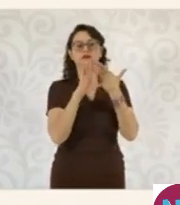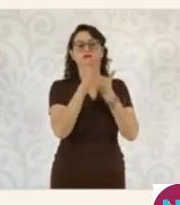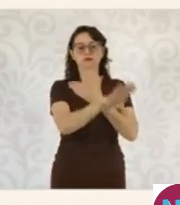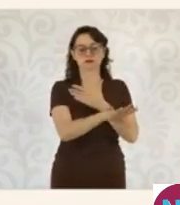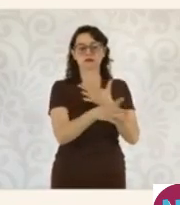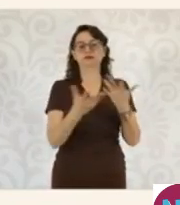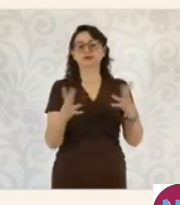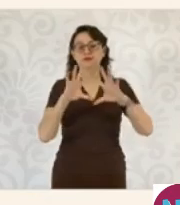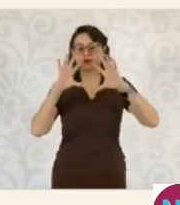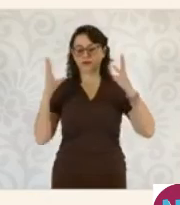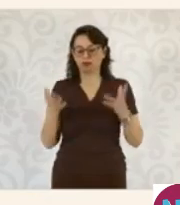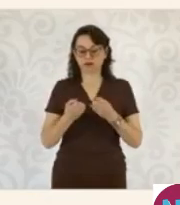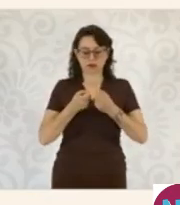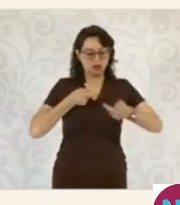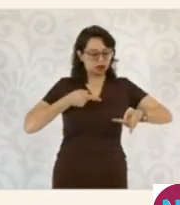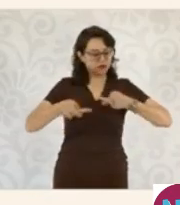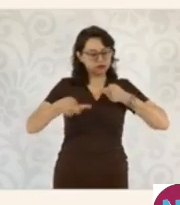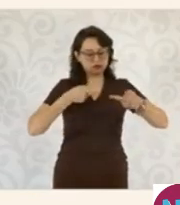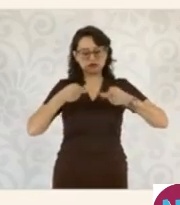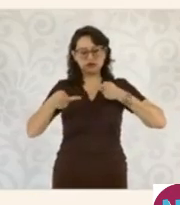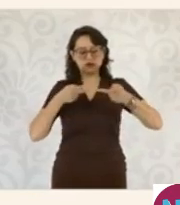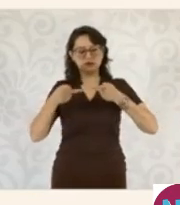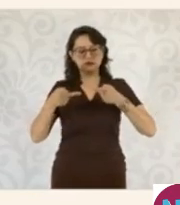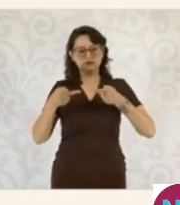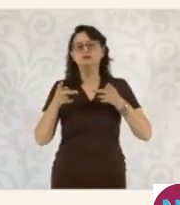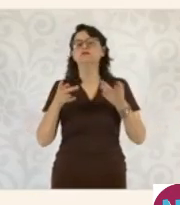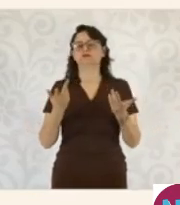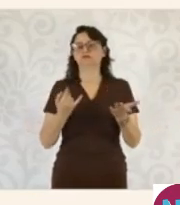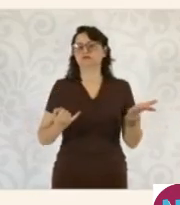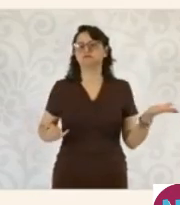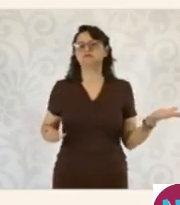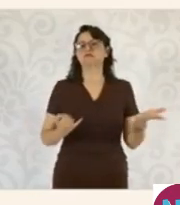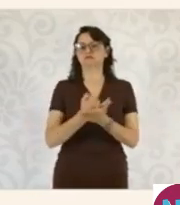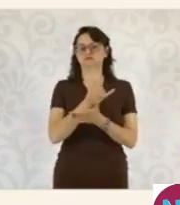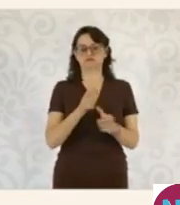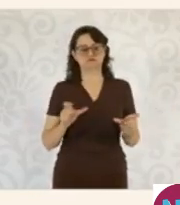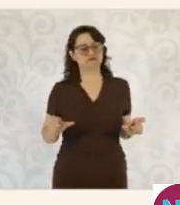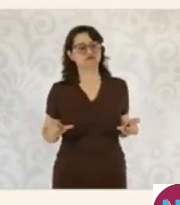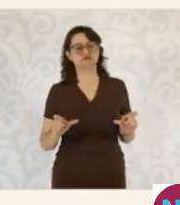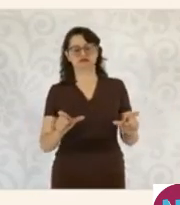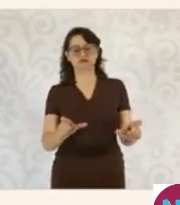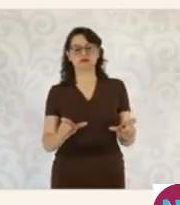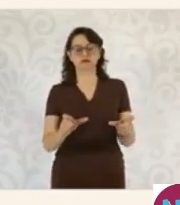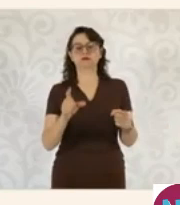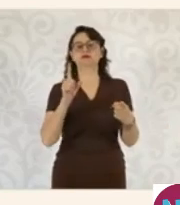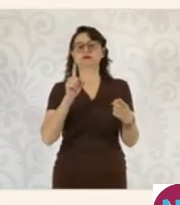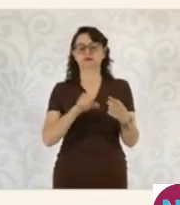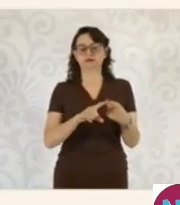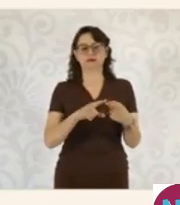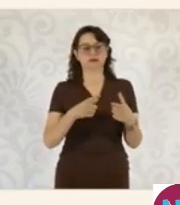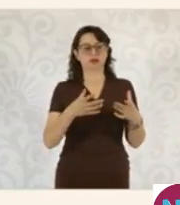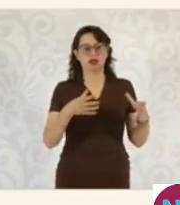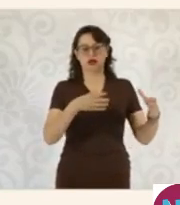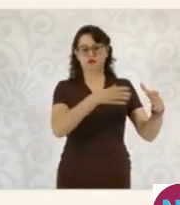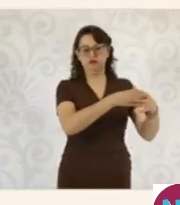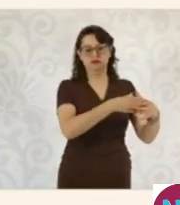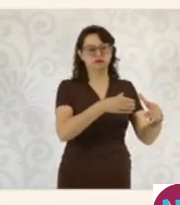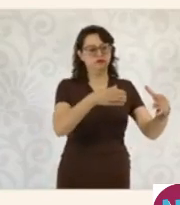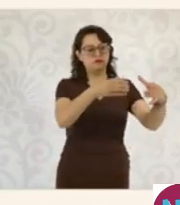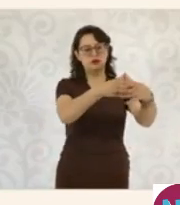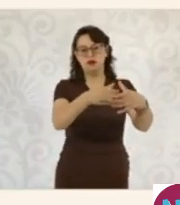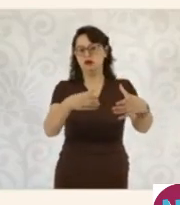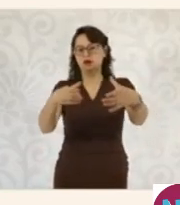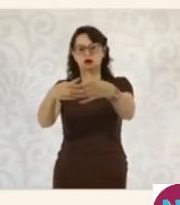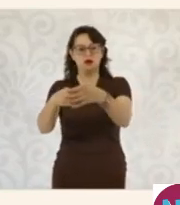un plan metodológico científico para tomar medidas de control, establecer los cercos epidemiológicos y